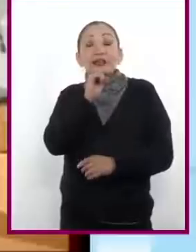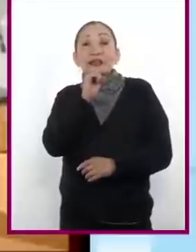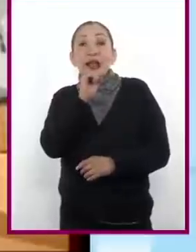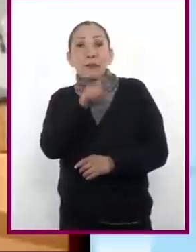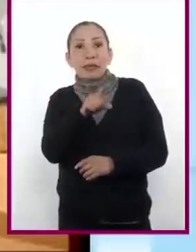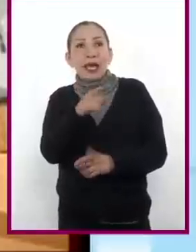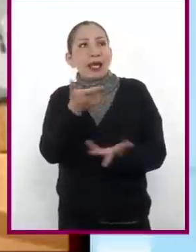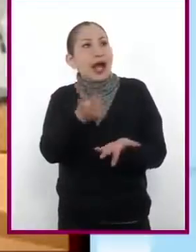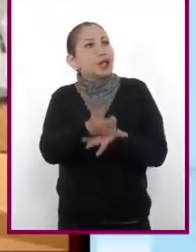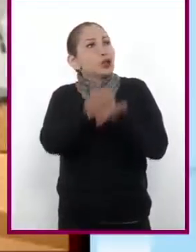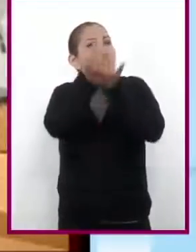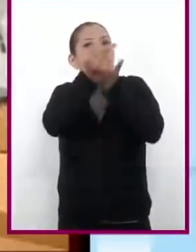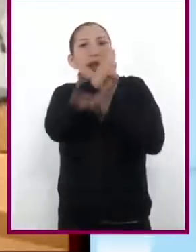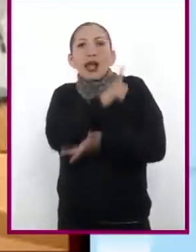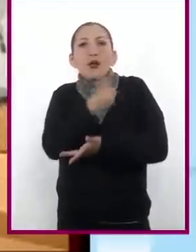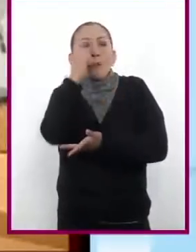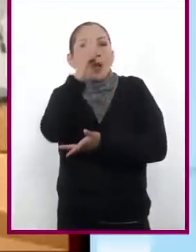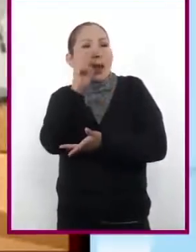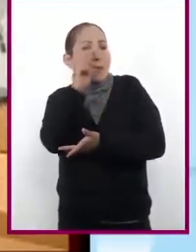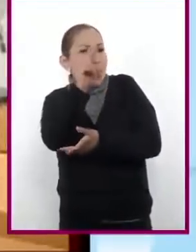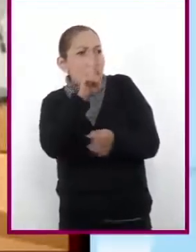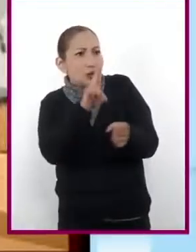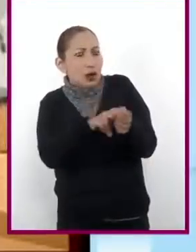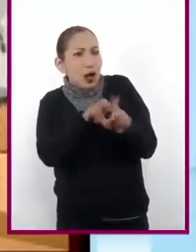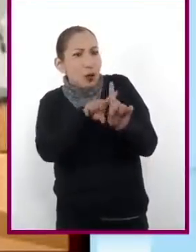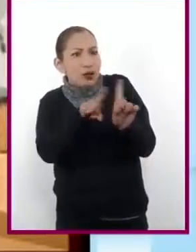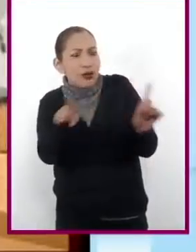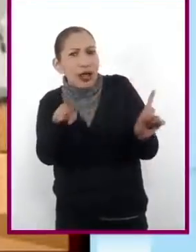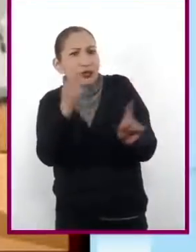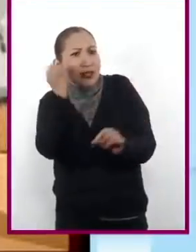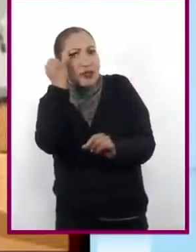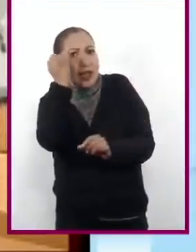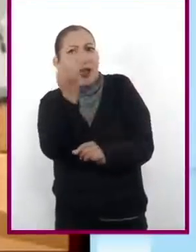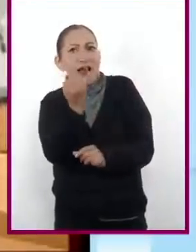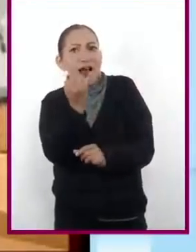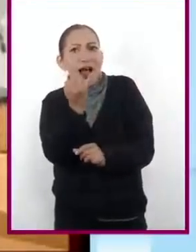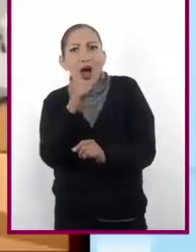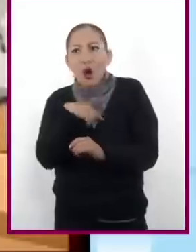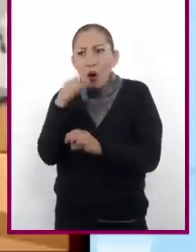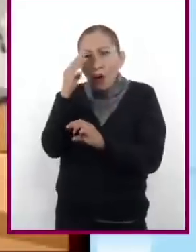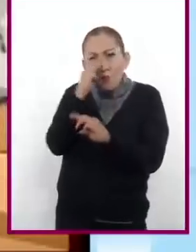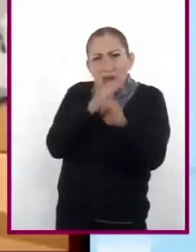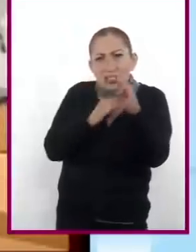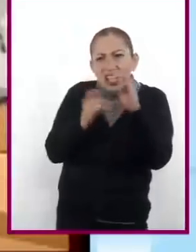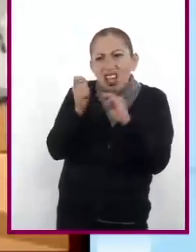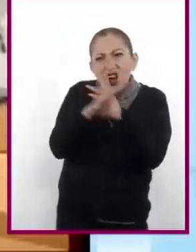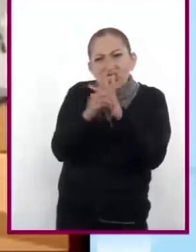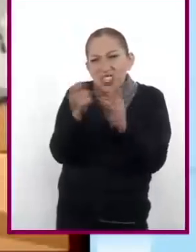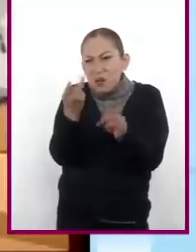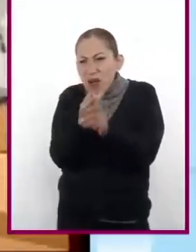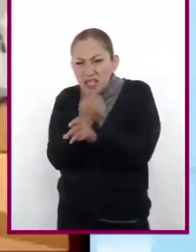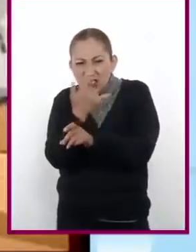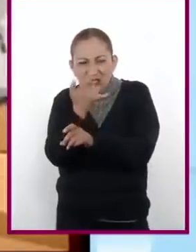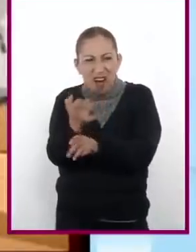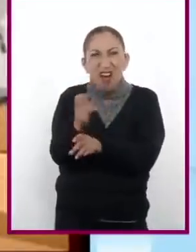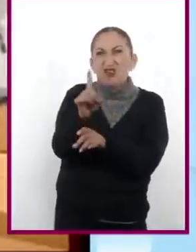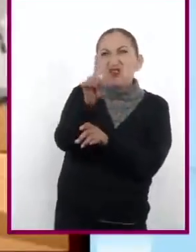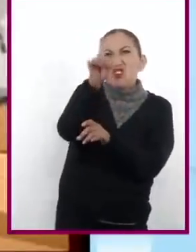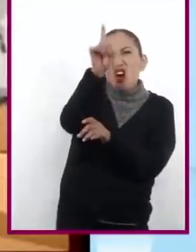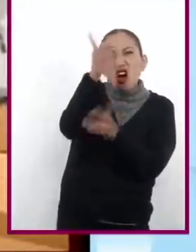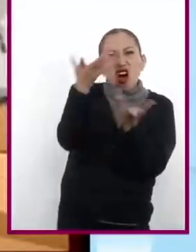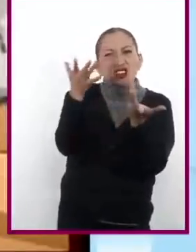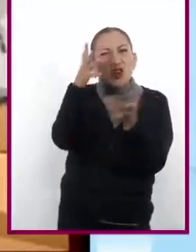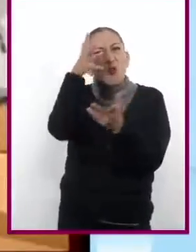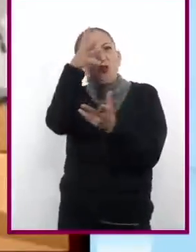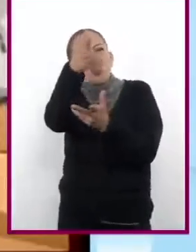También me permite asomarme a la naturaleza de una manera diferente, a los misterios de las cosas divinas del